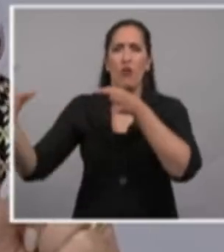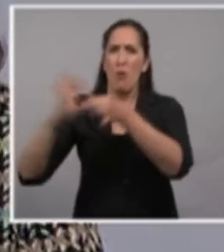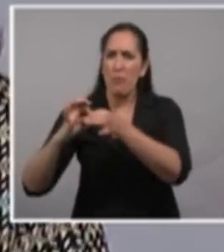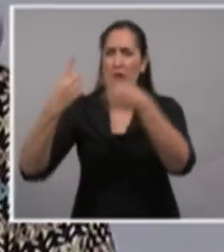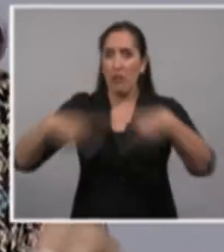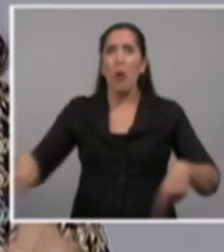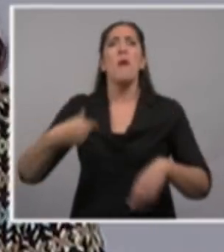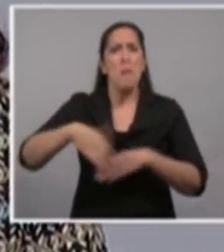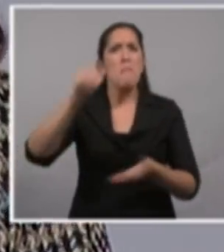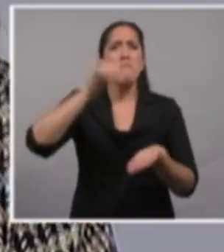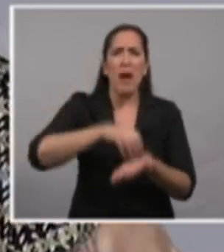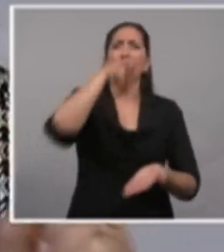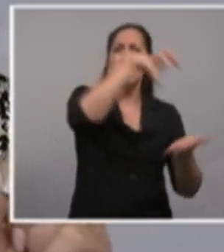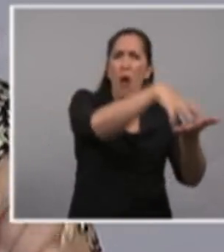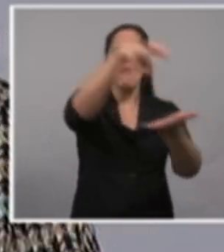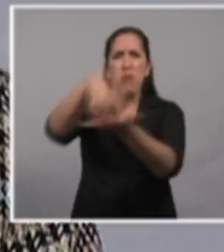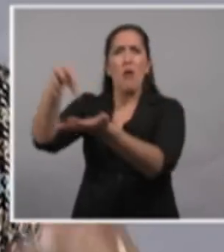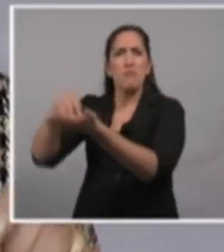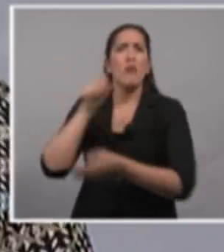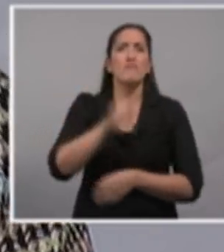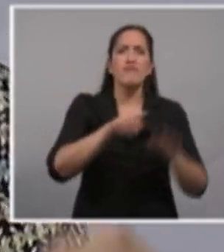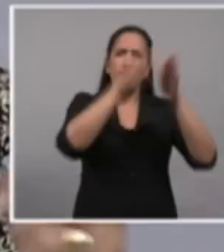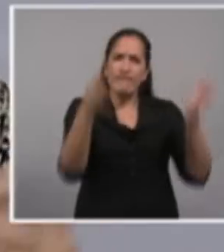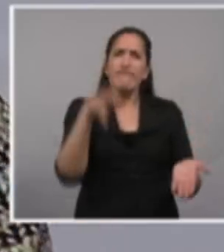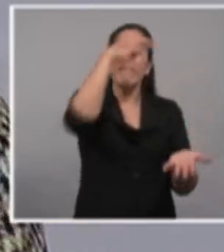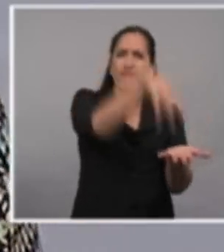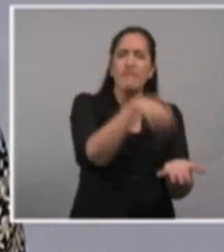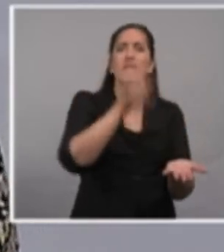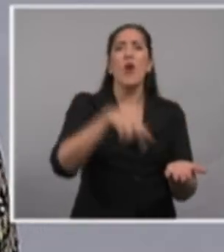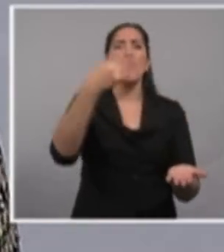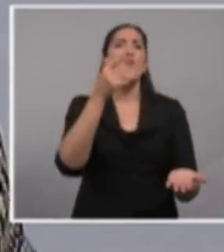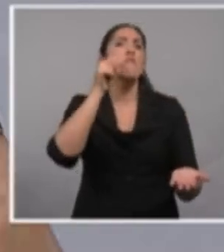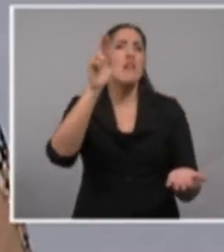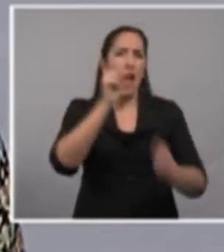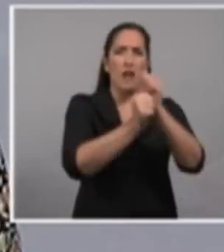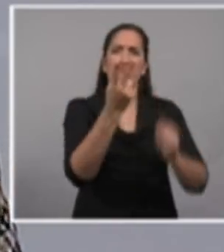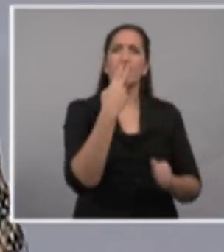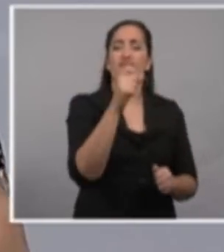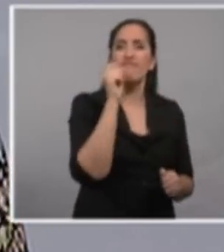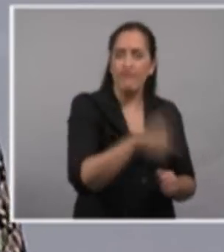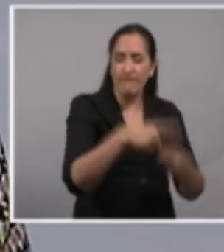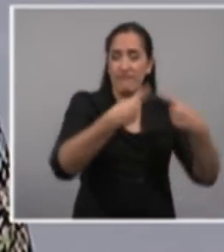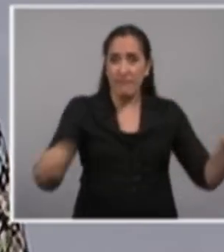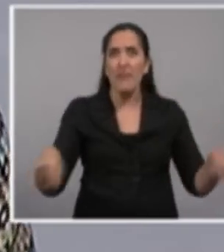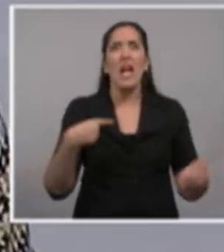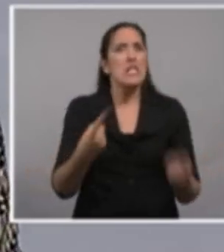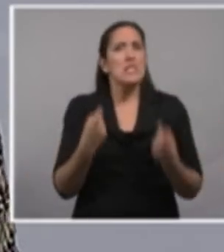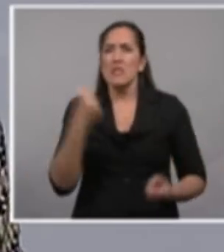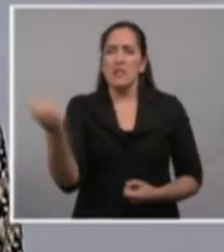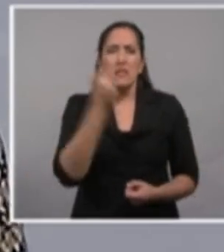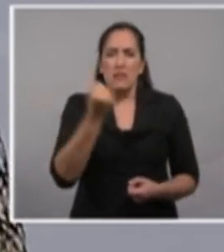construyendo centrales nucleares en la Argentina. Queremos aumentar la participación de la energía